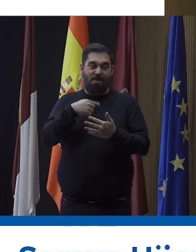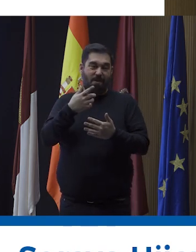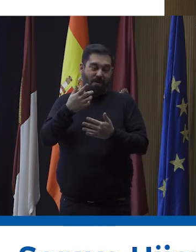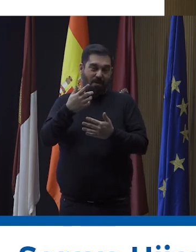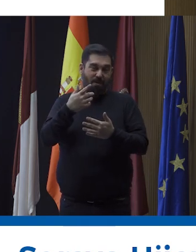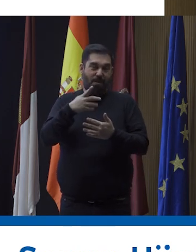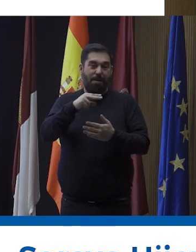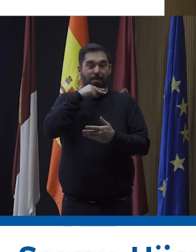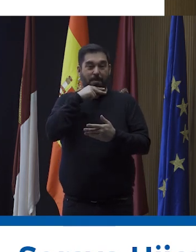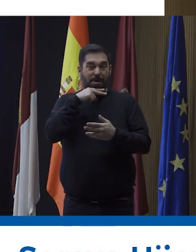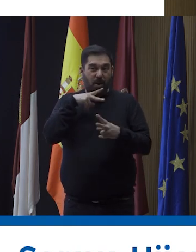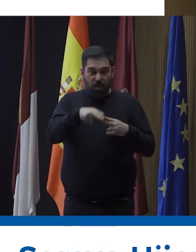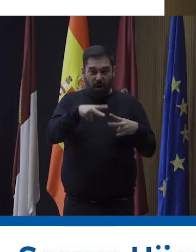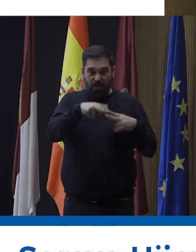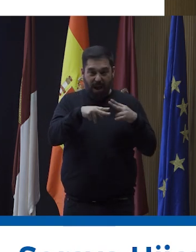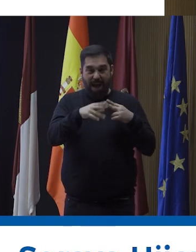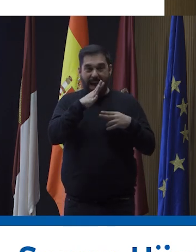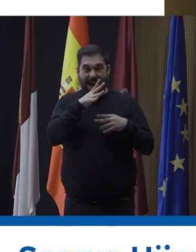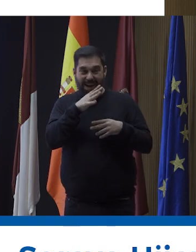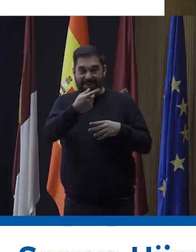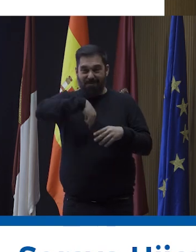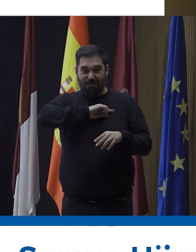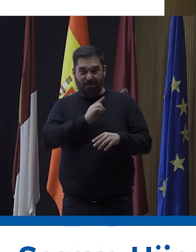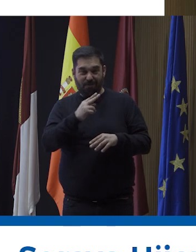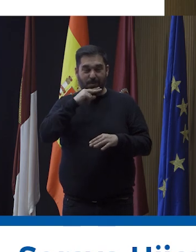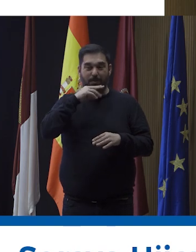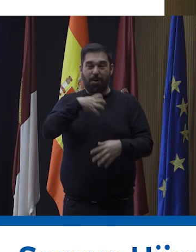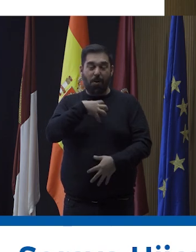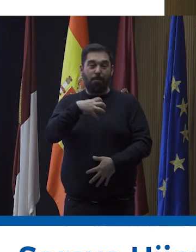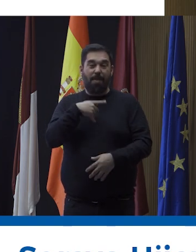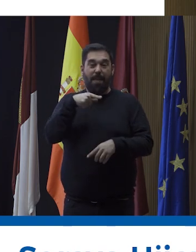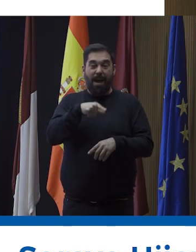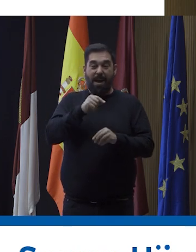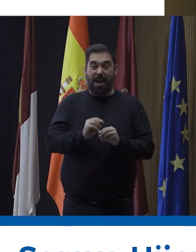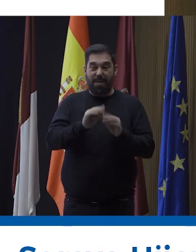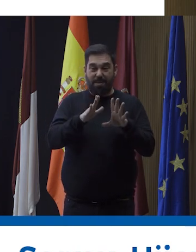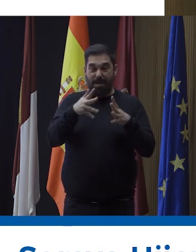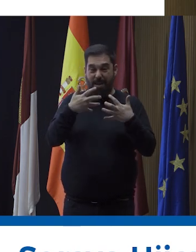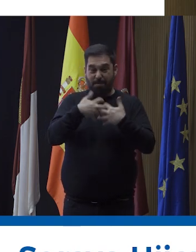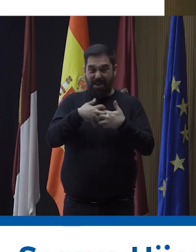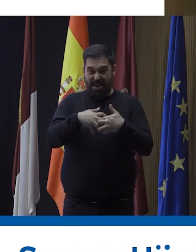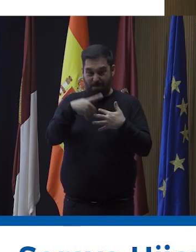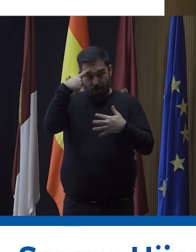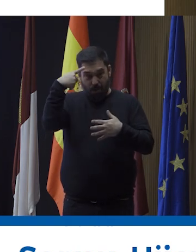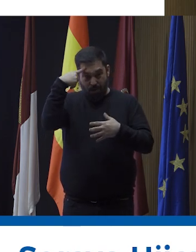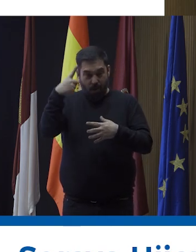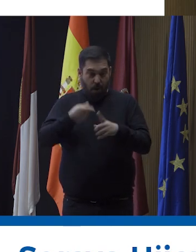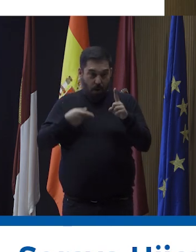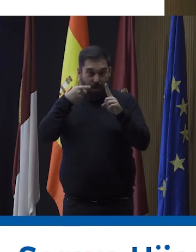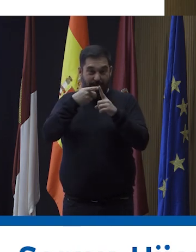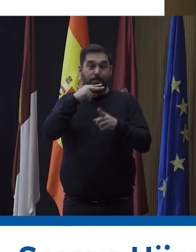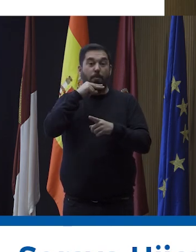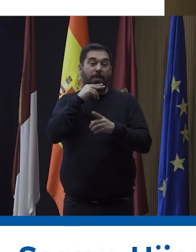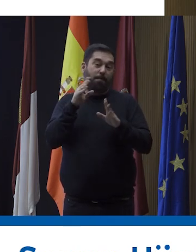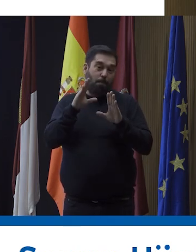la orina, lo que estoy diciendo, ahora no podemos orinar, y se activa todos los mecanismos neurológicos para parar la